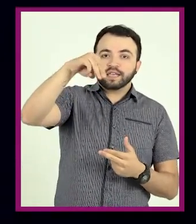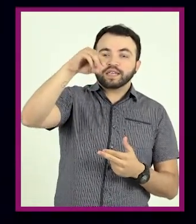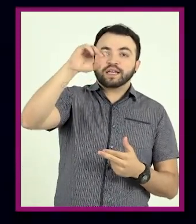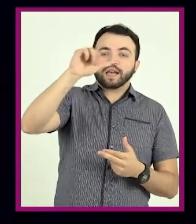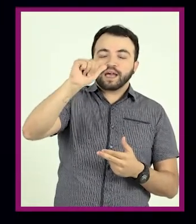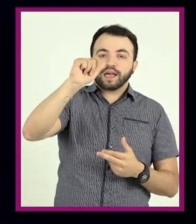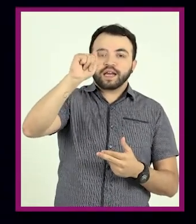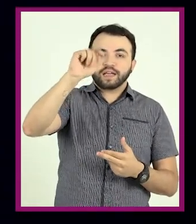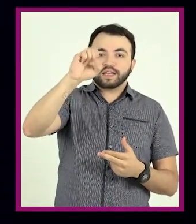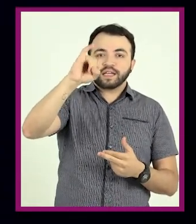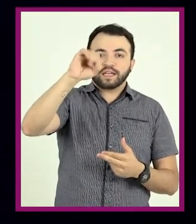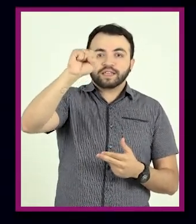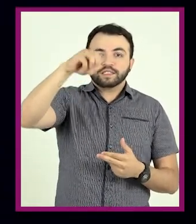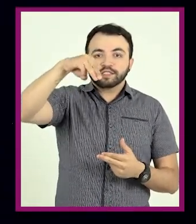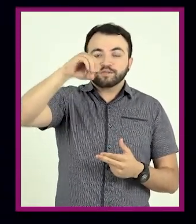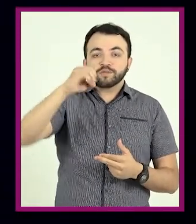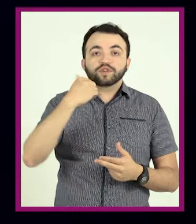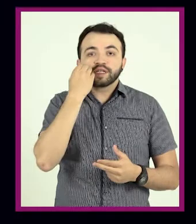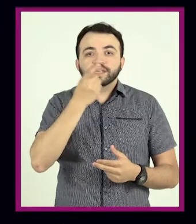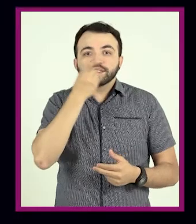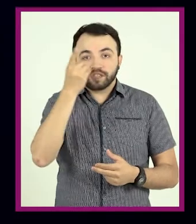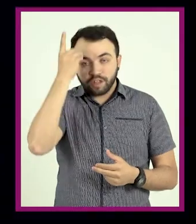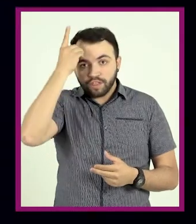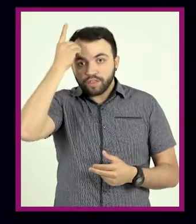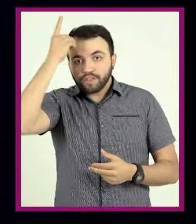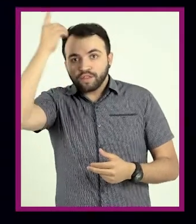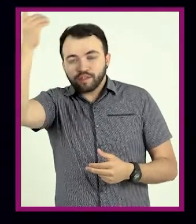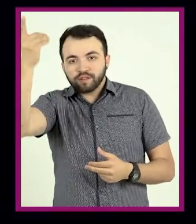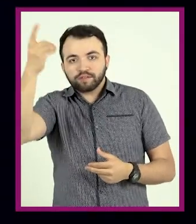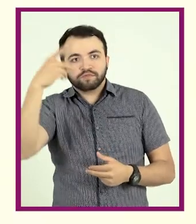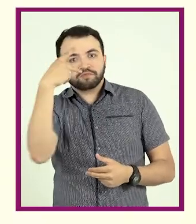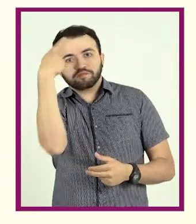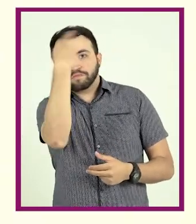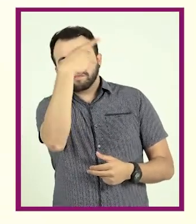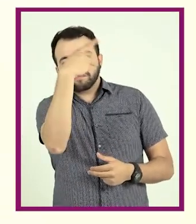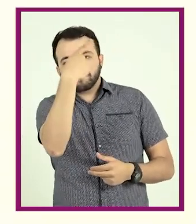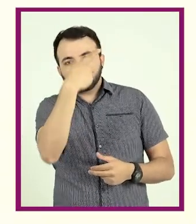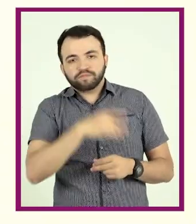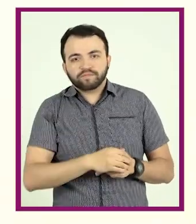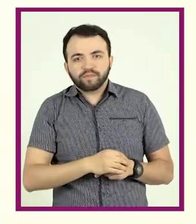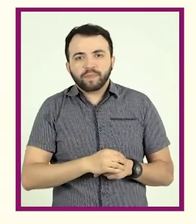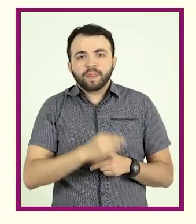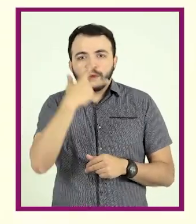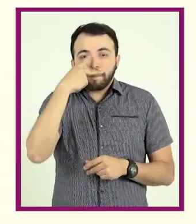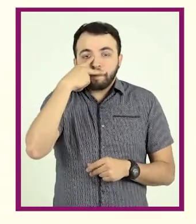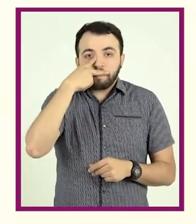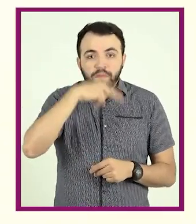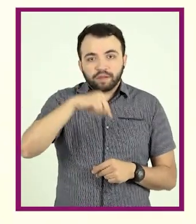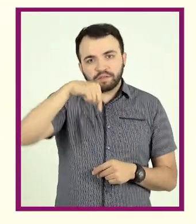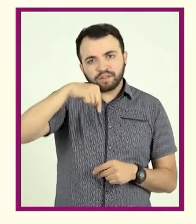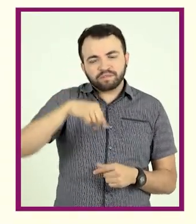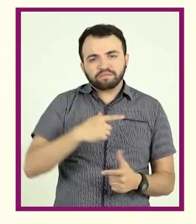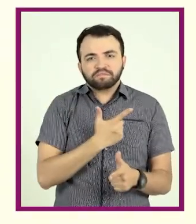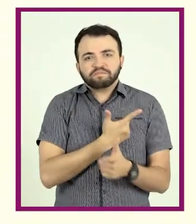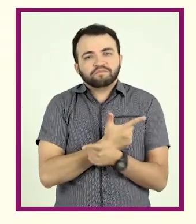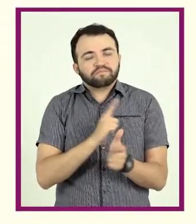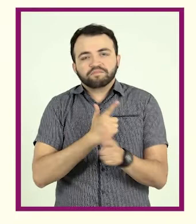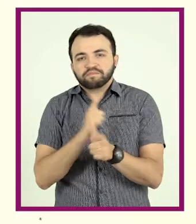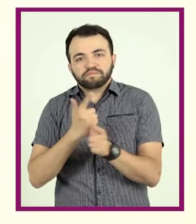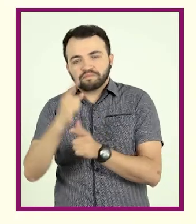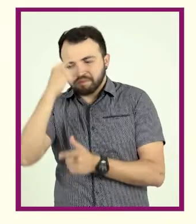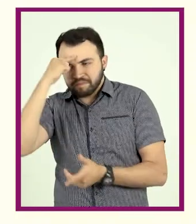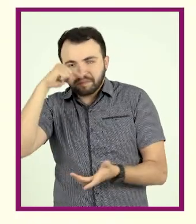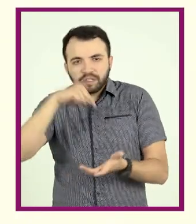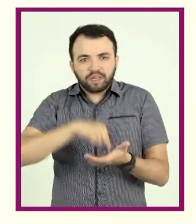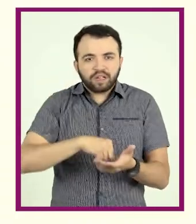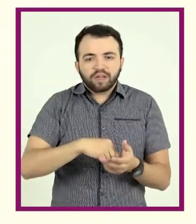negación, mientras que teos quiere decir Dios en griego antiguo. México es un país laico en el que se respetan las